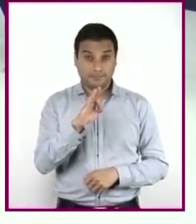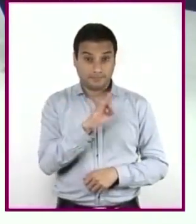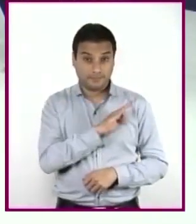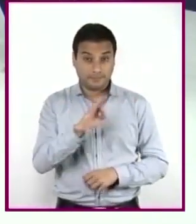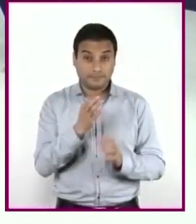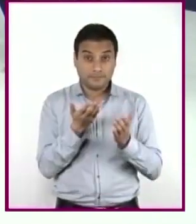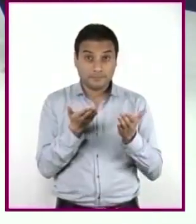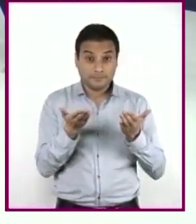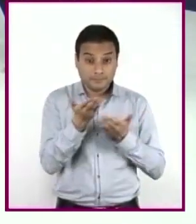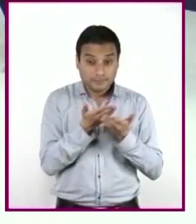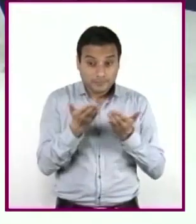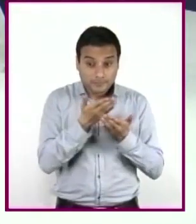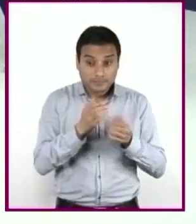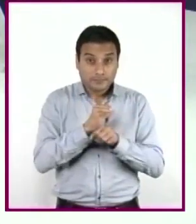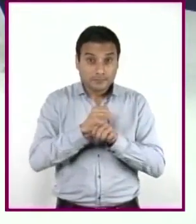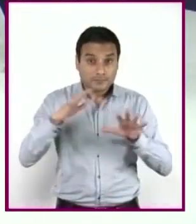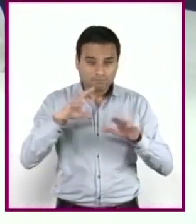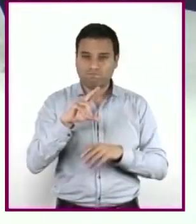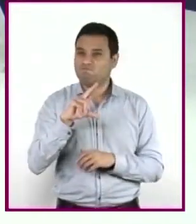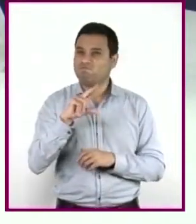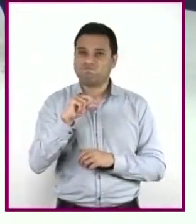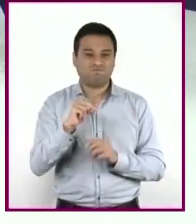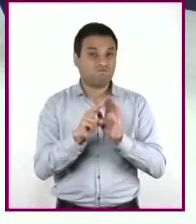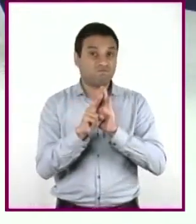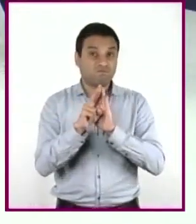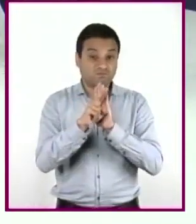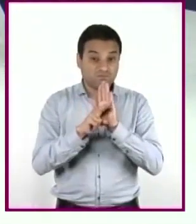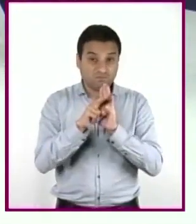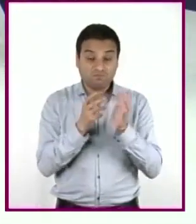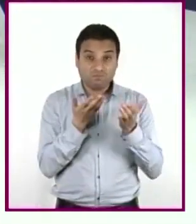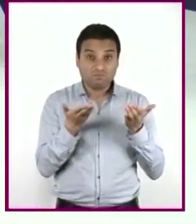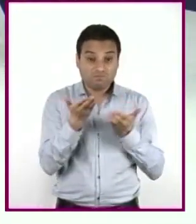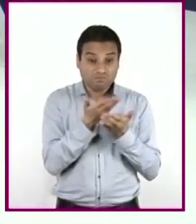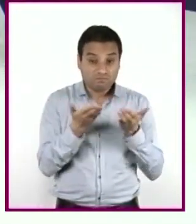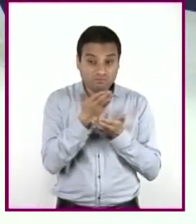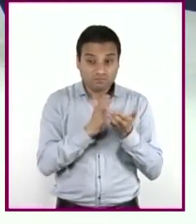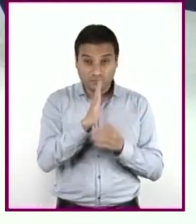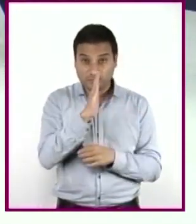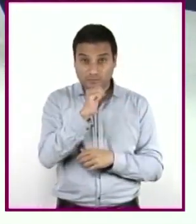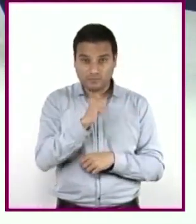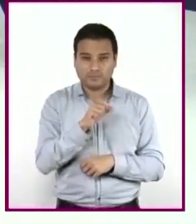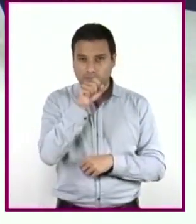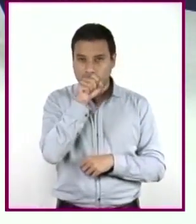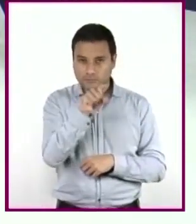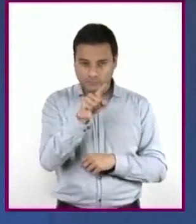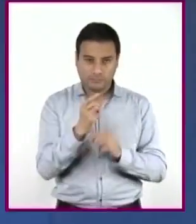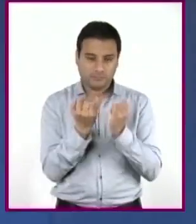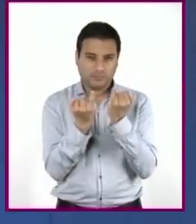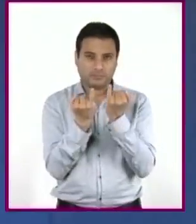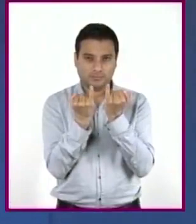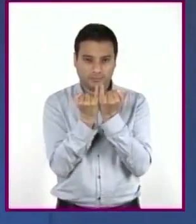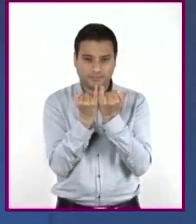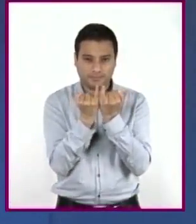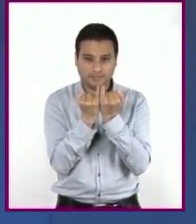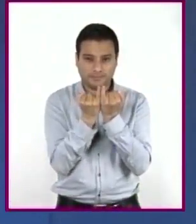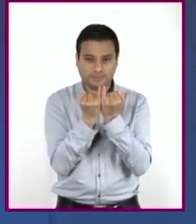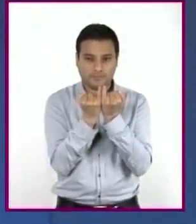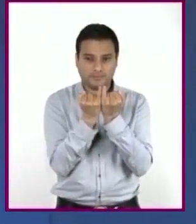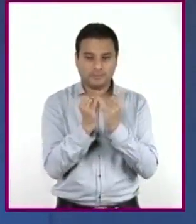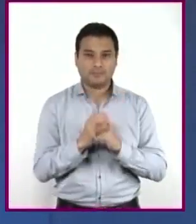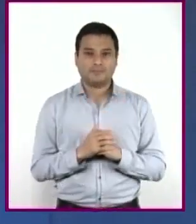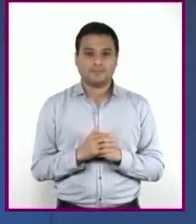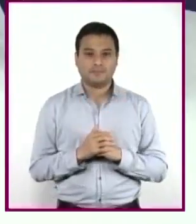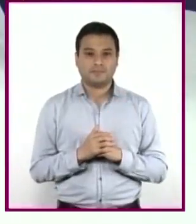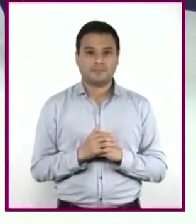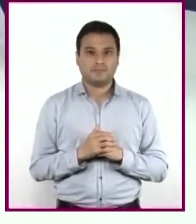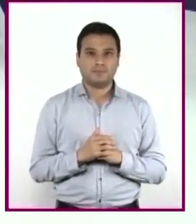compartiendo información, datos, videos a las demás cuentas. Y también lo cancelaron, bueno, no lo cancelaron,